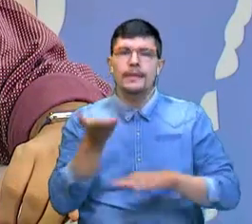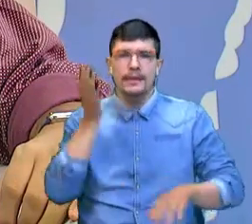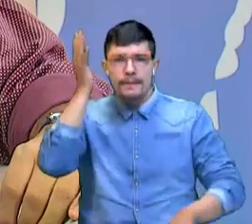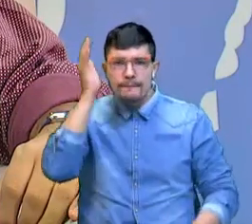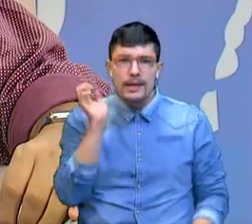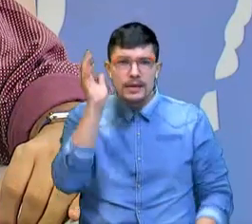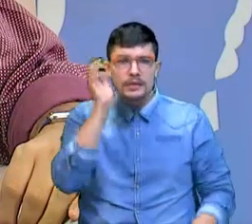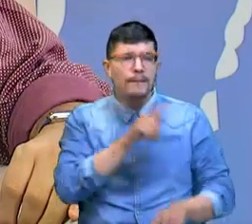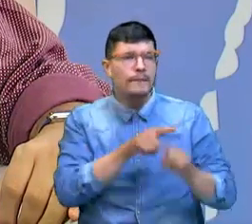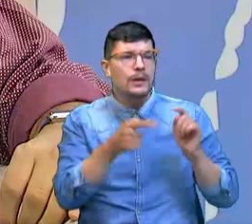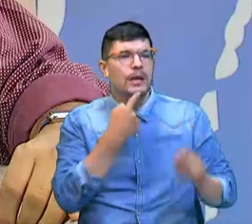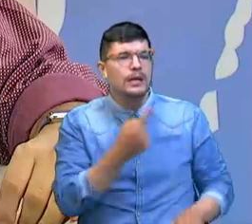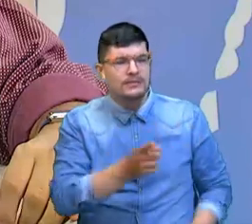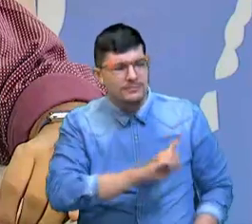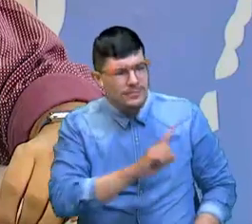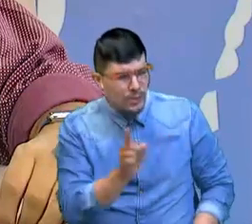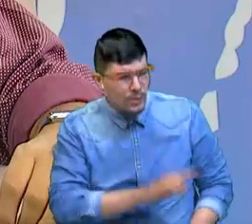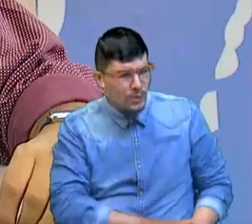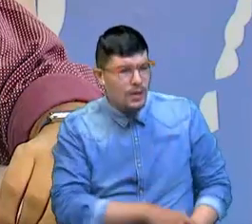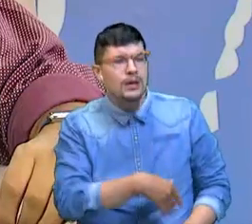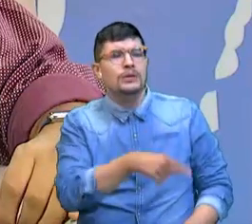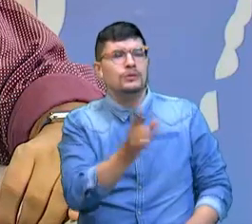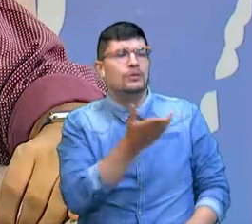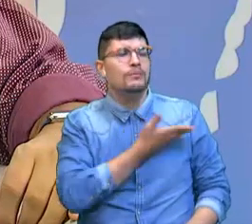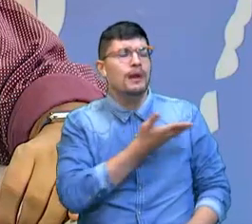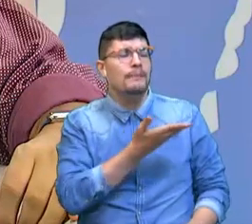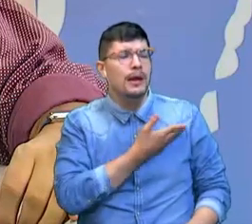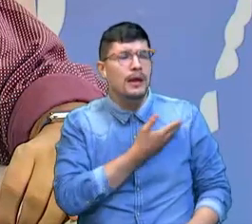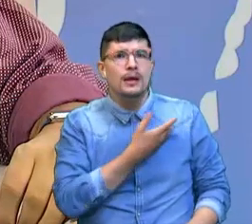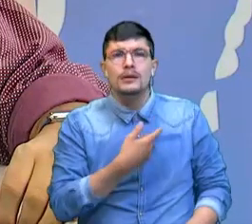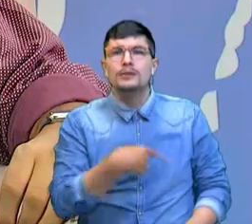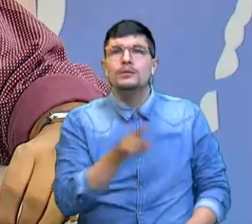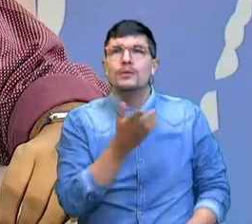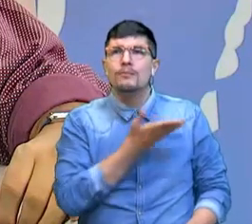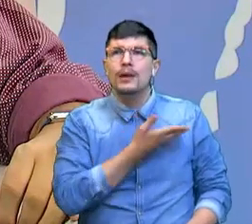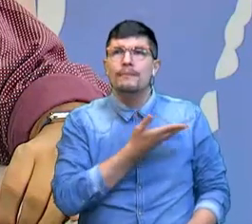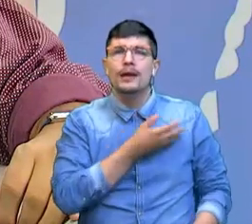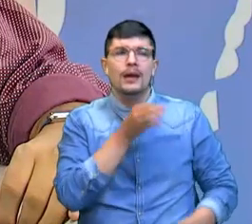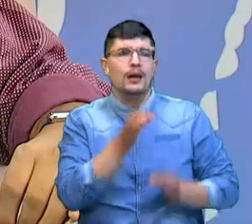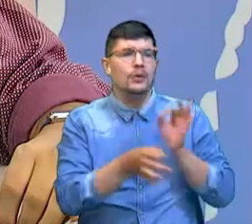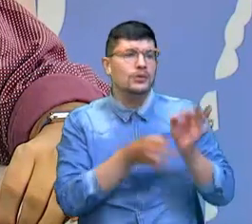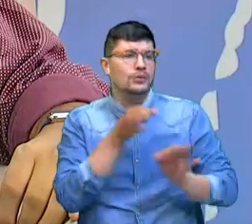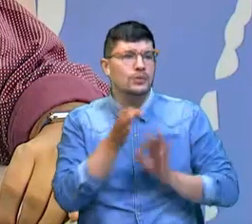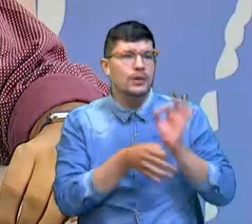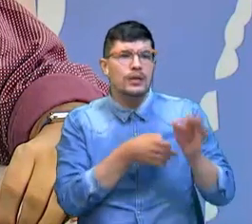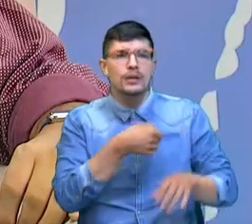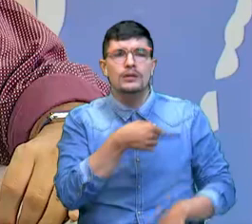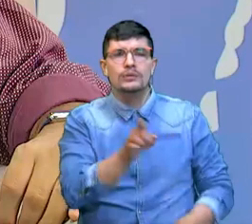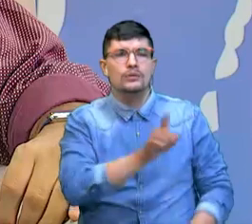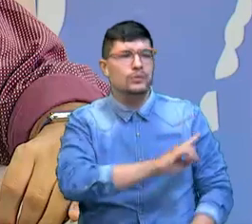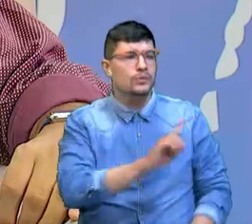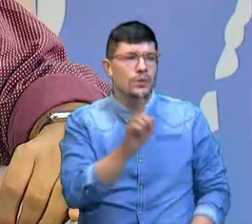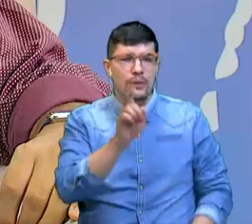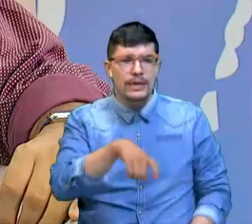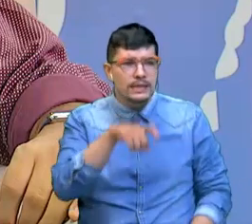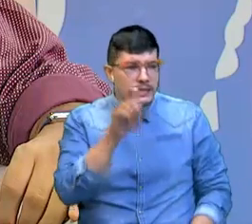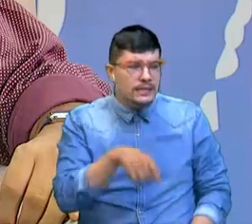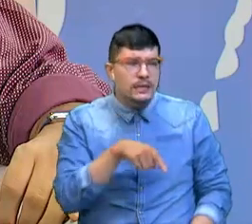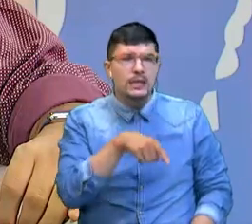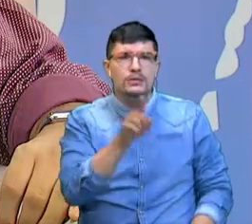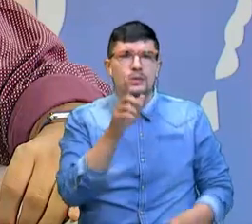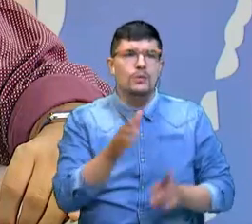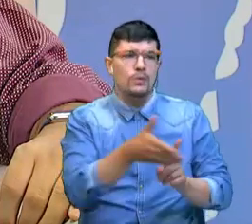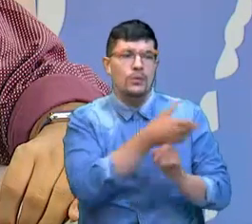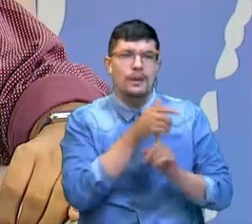pensión. Y le decían, no señor, la mamá los está cuidando, ellos no requieren de esa